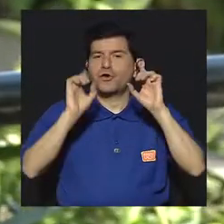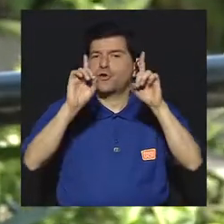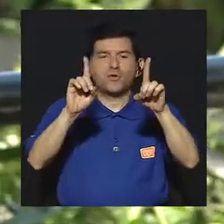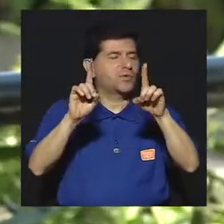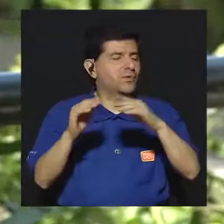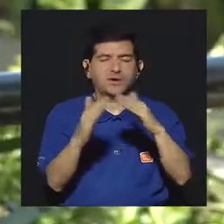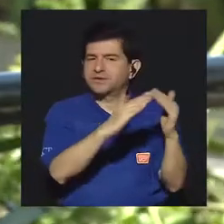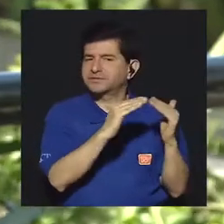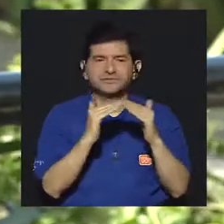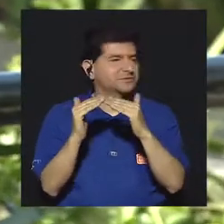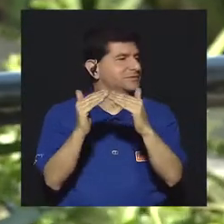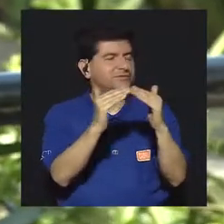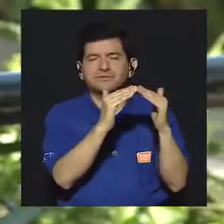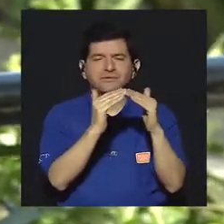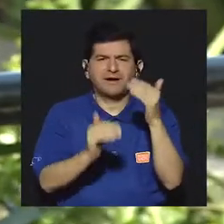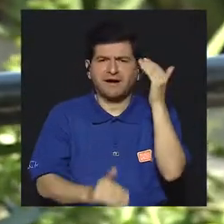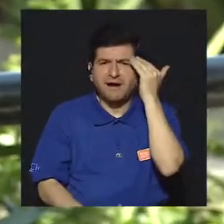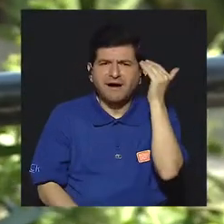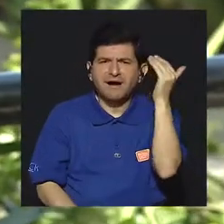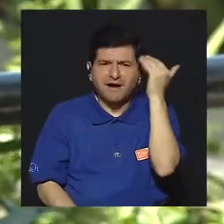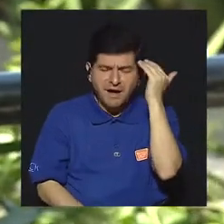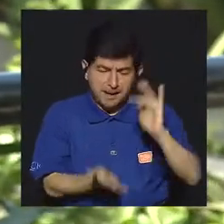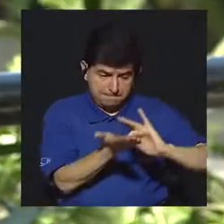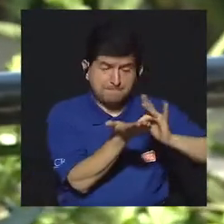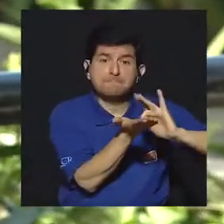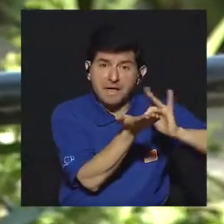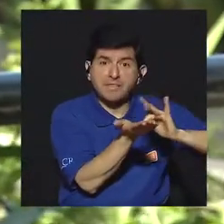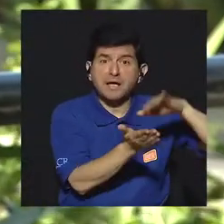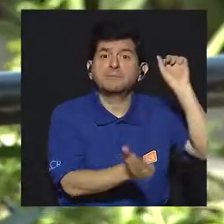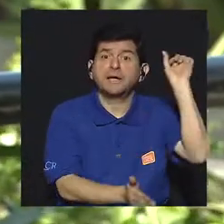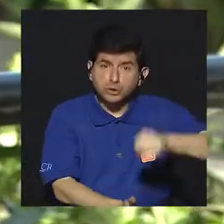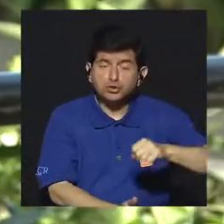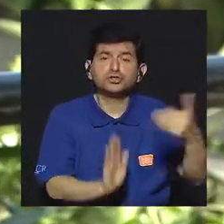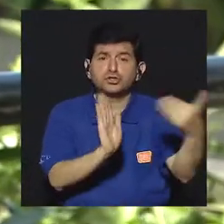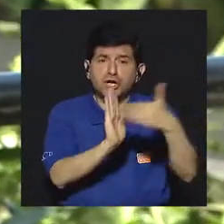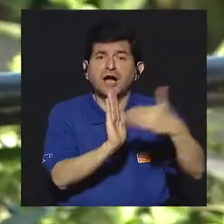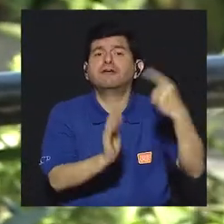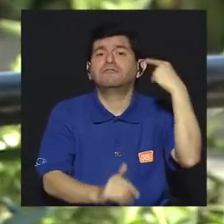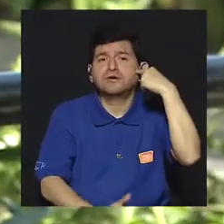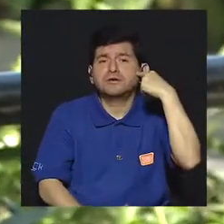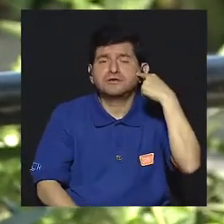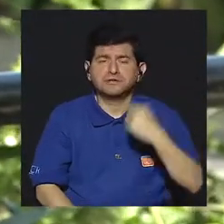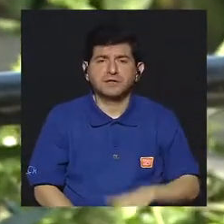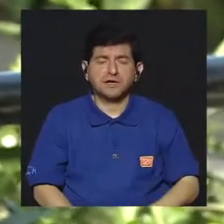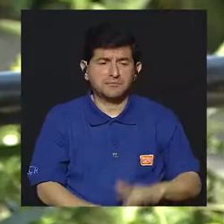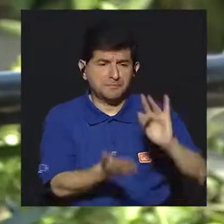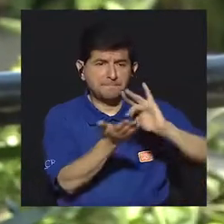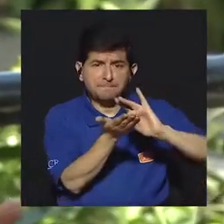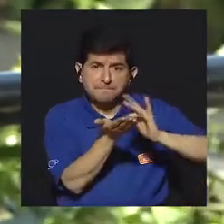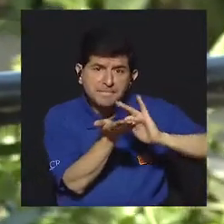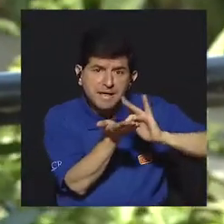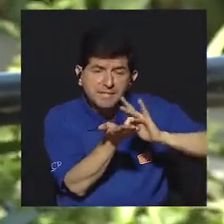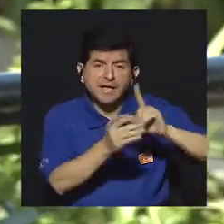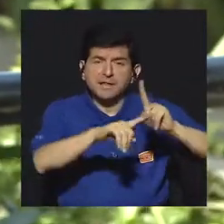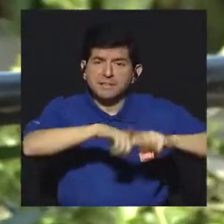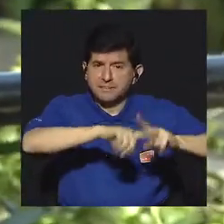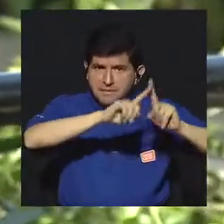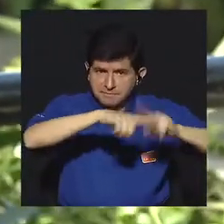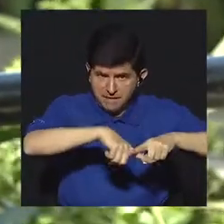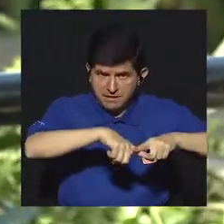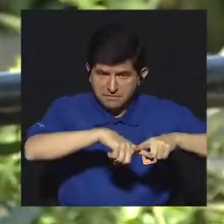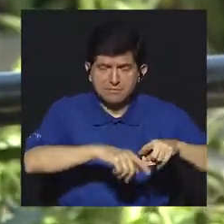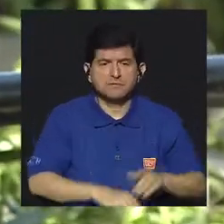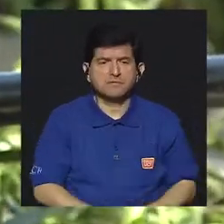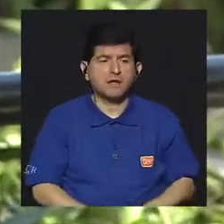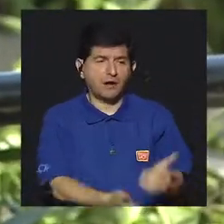educa tantísimo a la población en saber que hay medicamentos que llegan a dañar la audición. Pues los medicamentos dependen,